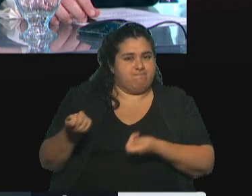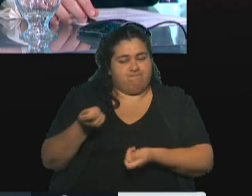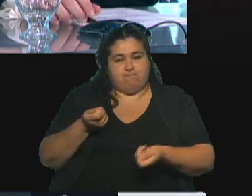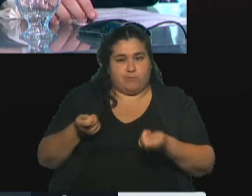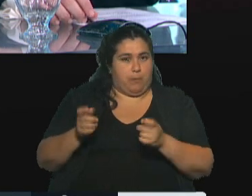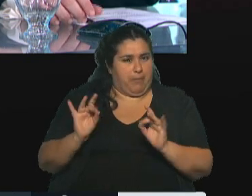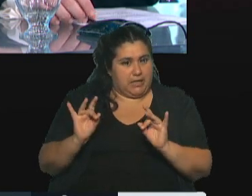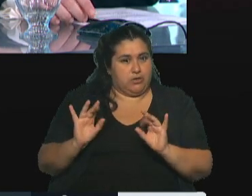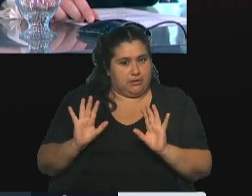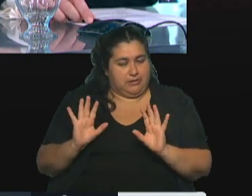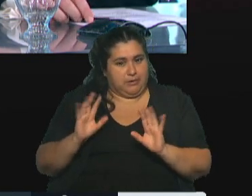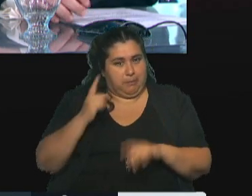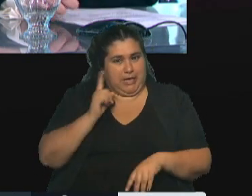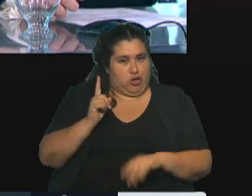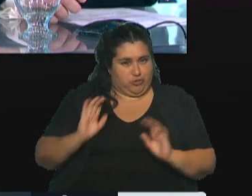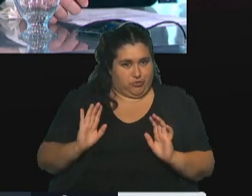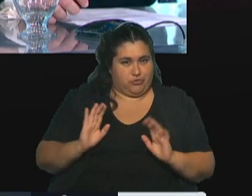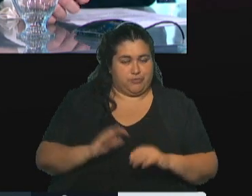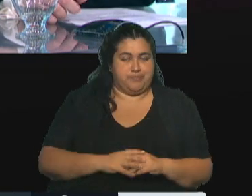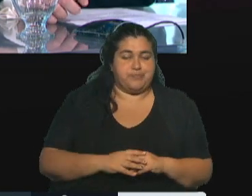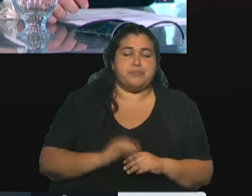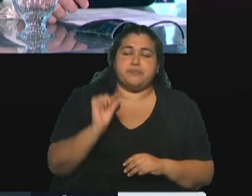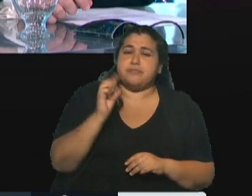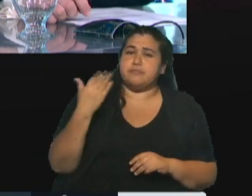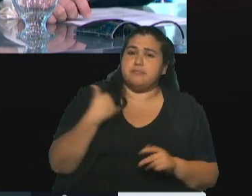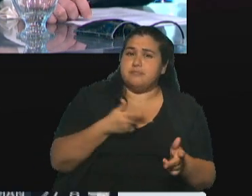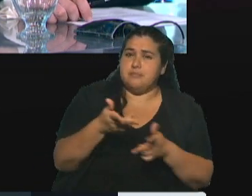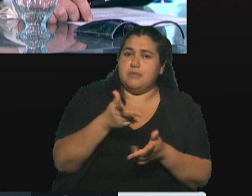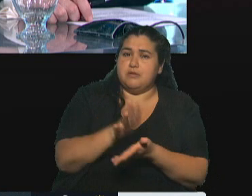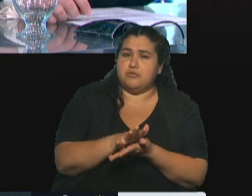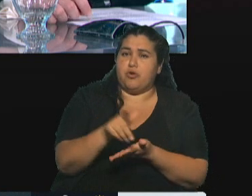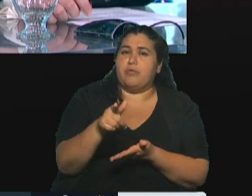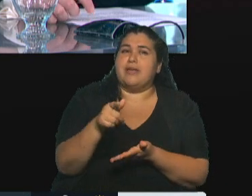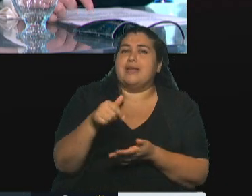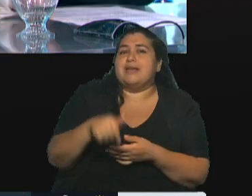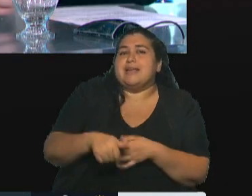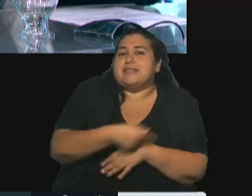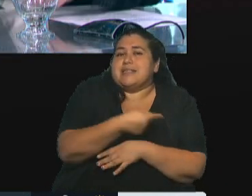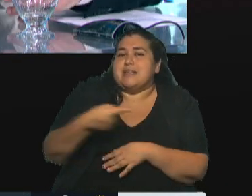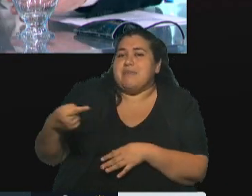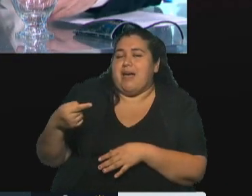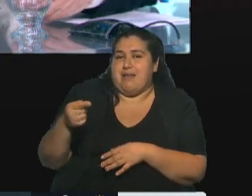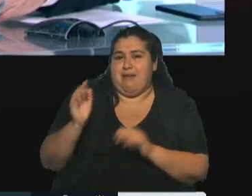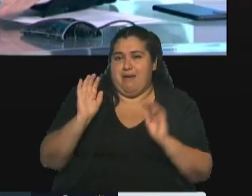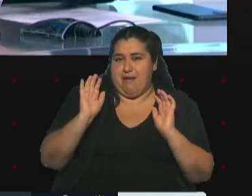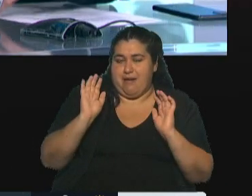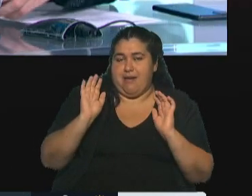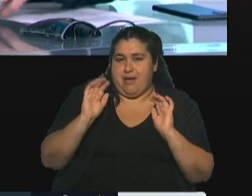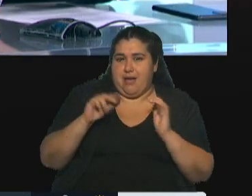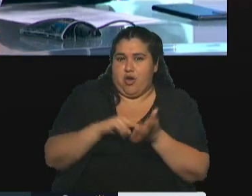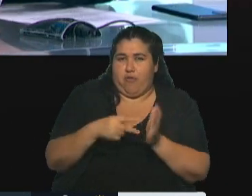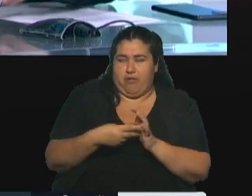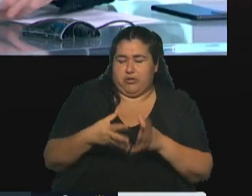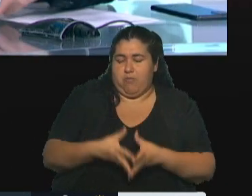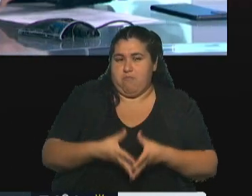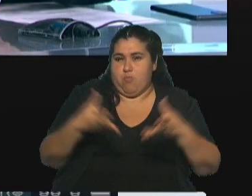peligroso, ¿no? Bueno, por eso mencionábamos hace un momento cómo en lo que se ve durante estas semanas es una extensión del conflicto, pero no